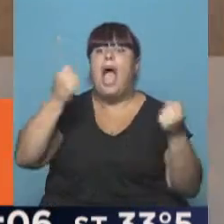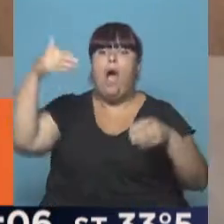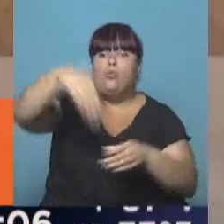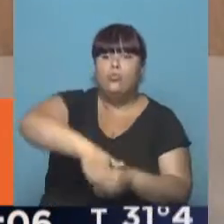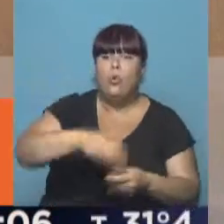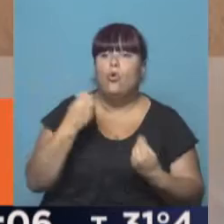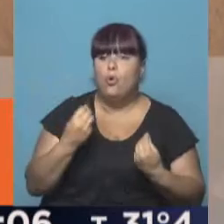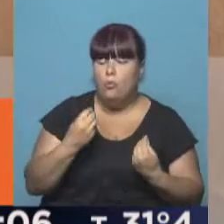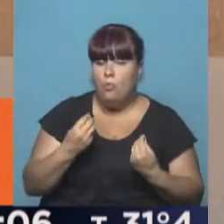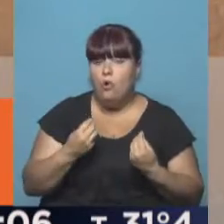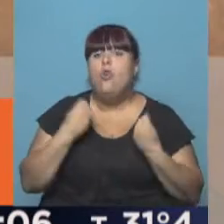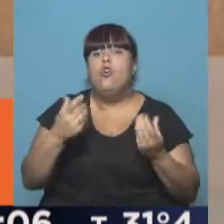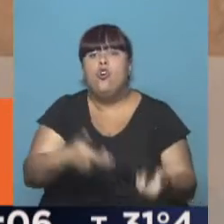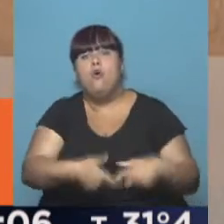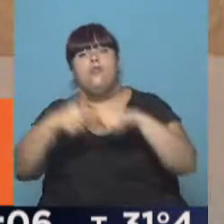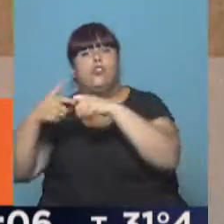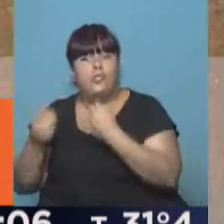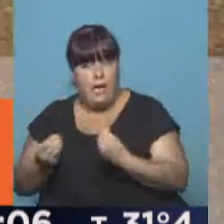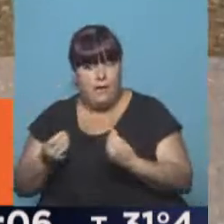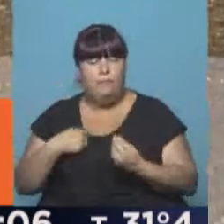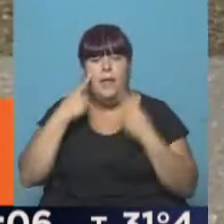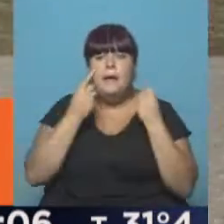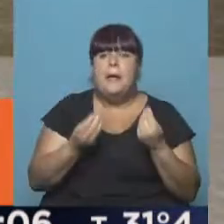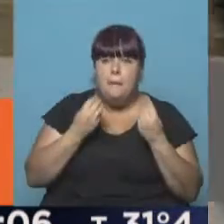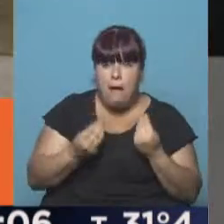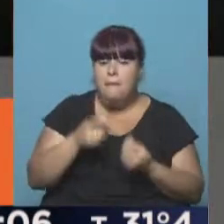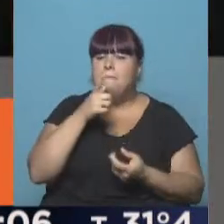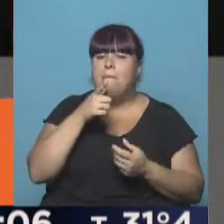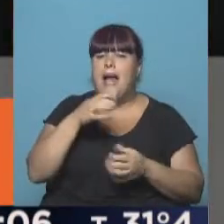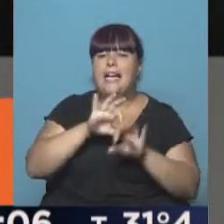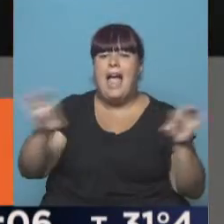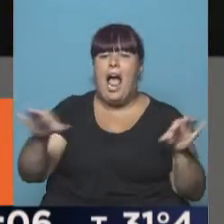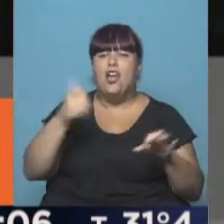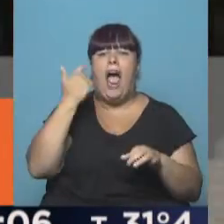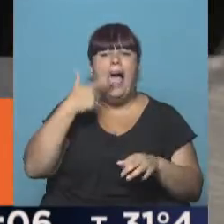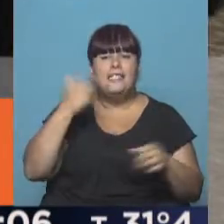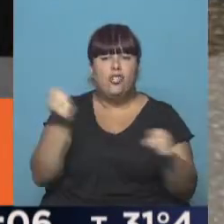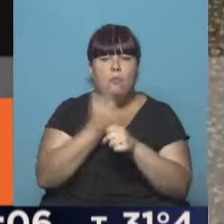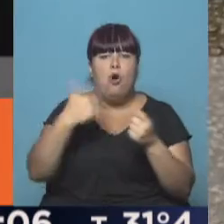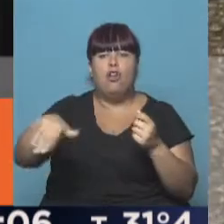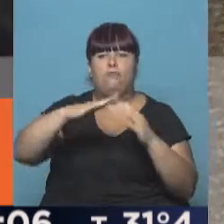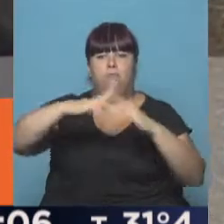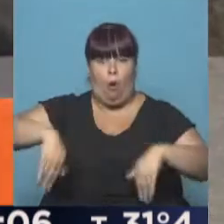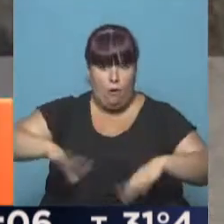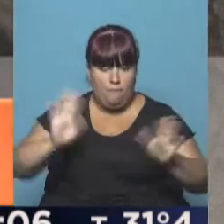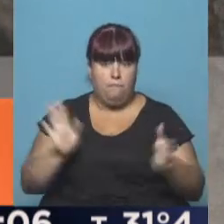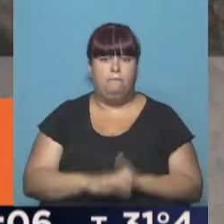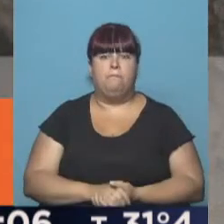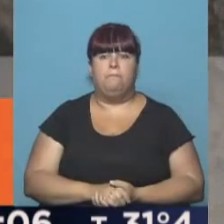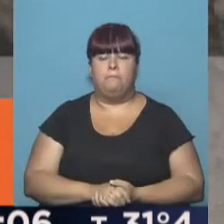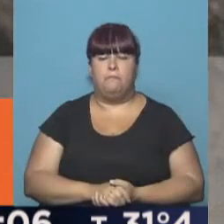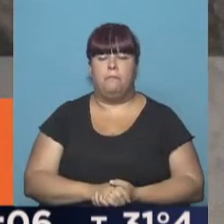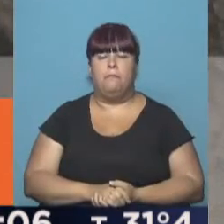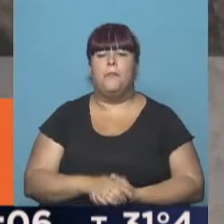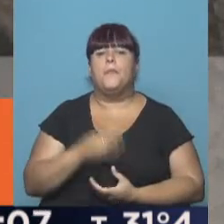auto adentro, ¿cómo lo iban a sacar? Estamos viendo qué pasó, aparentemente se enviaron caños de AISA, por eso se dio el pavimento.